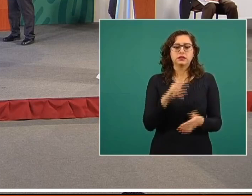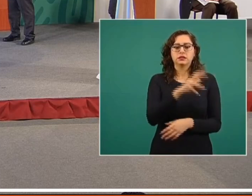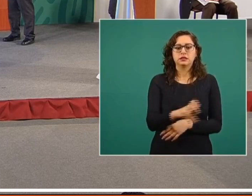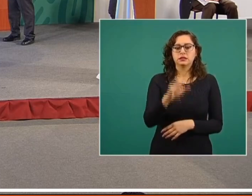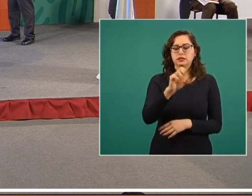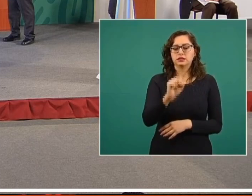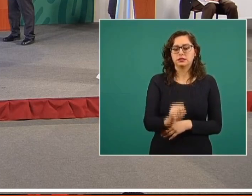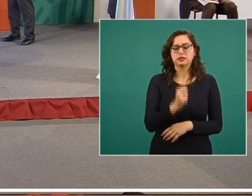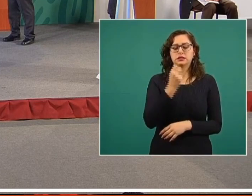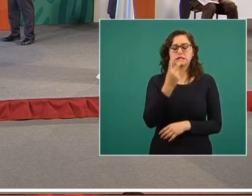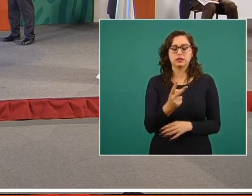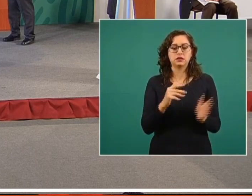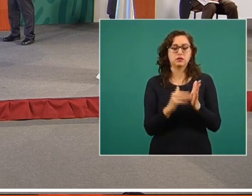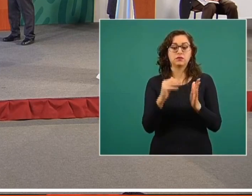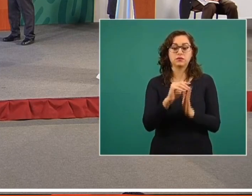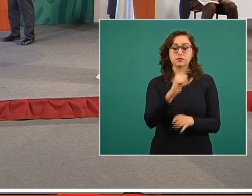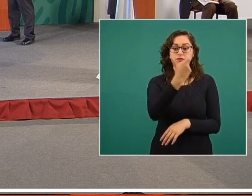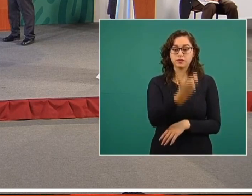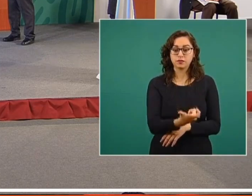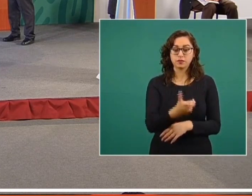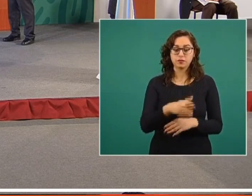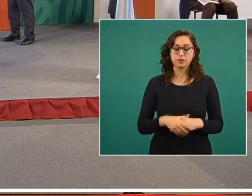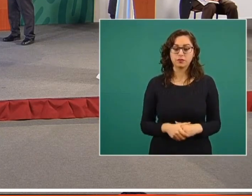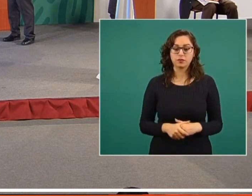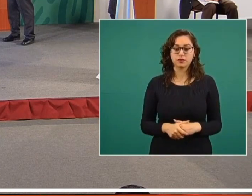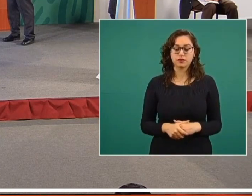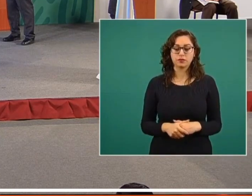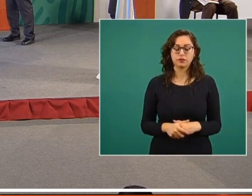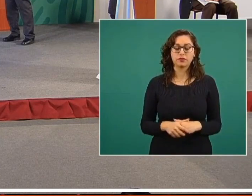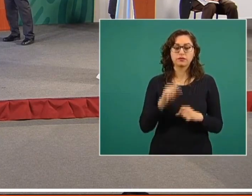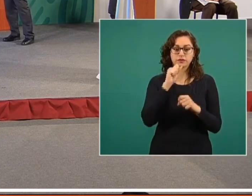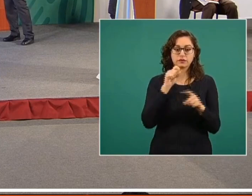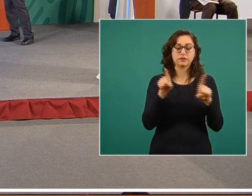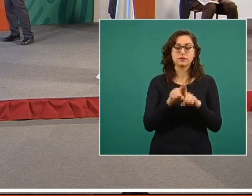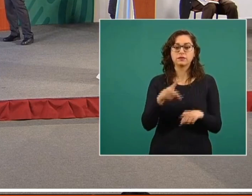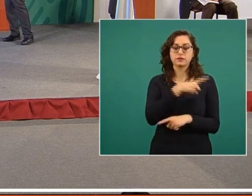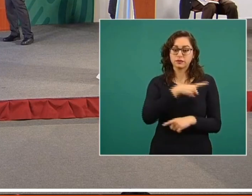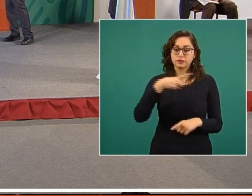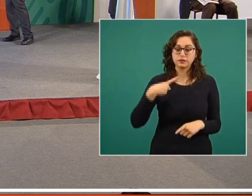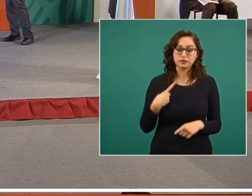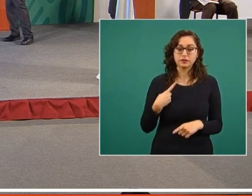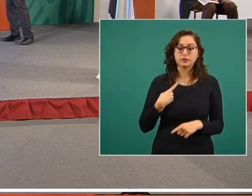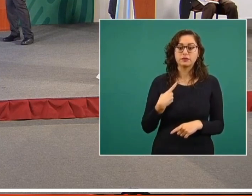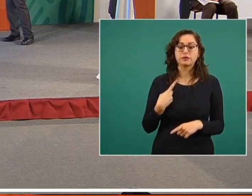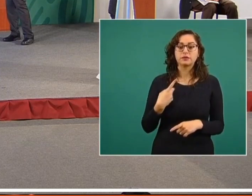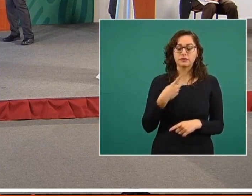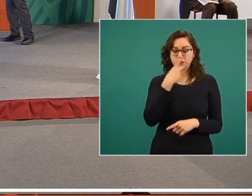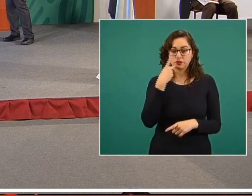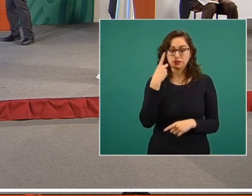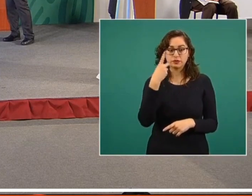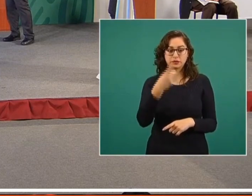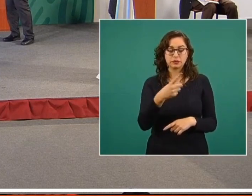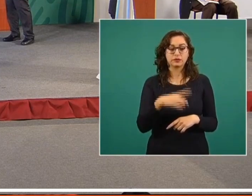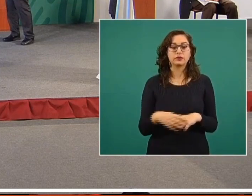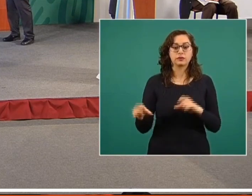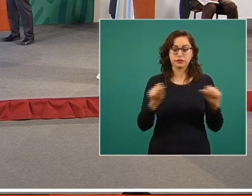15,562 millones de pesos. Así también decir que en este siguiente cuadro está